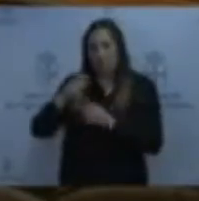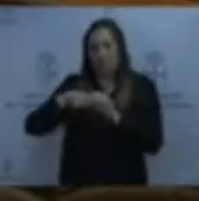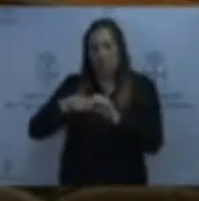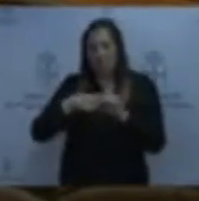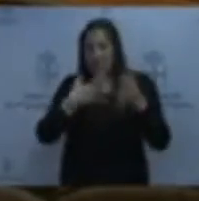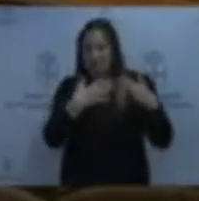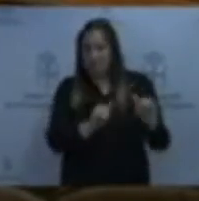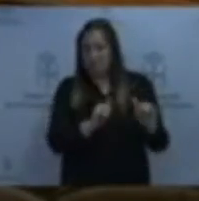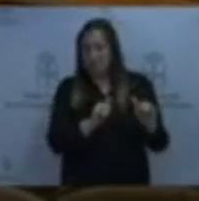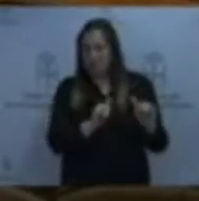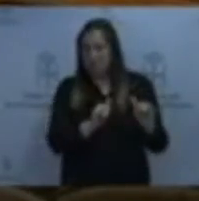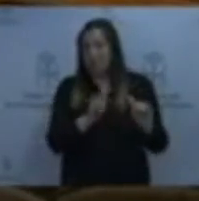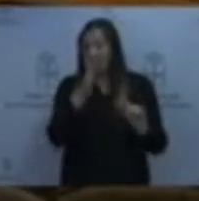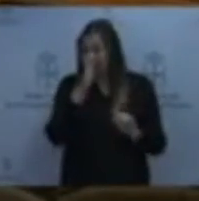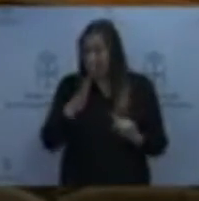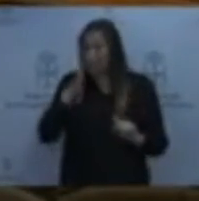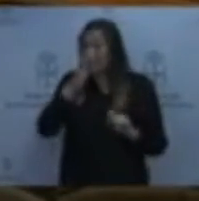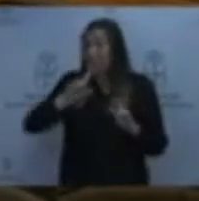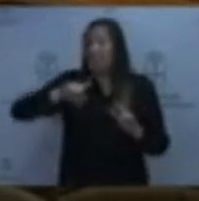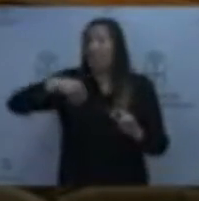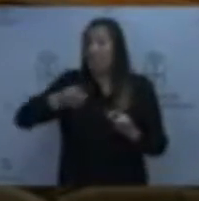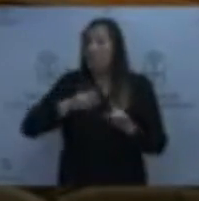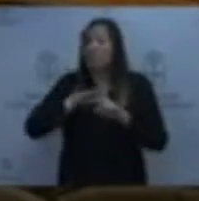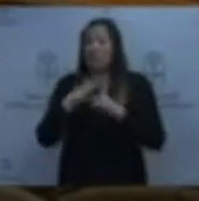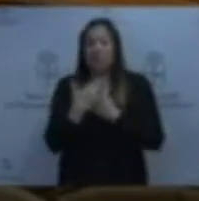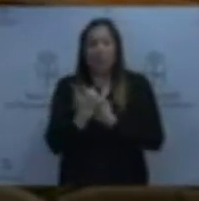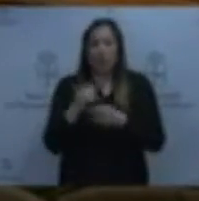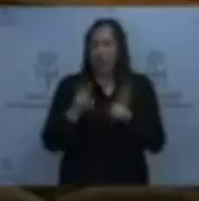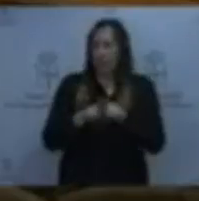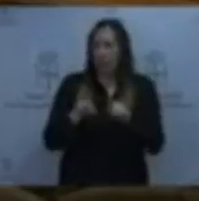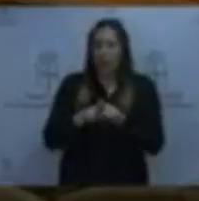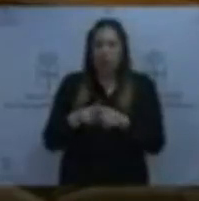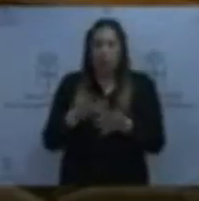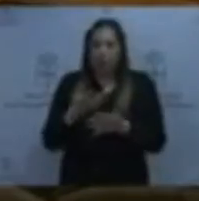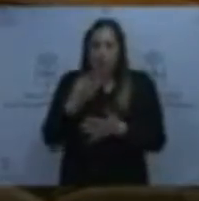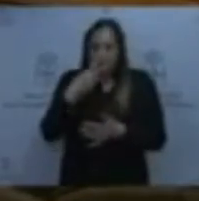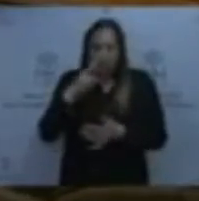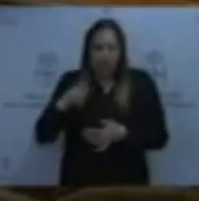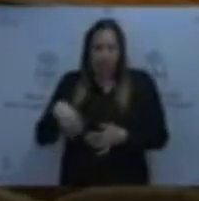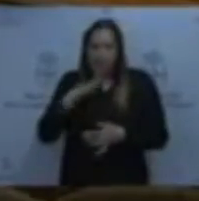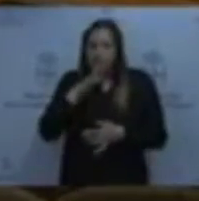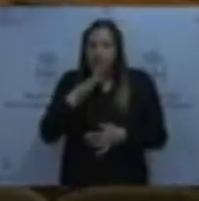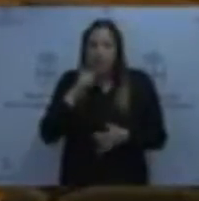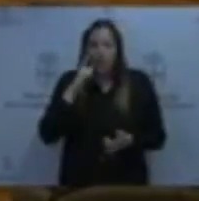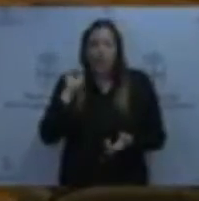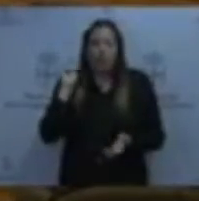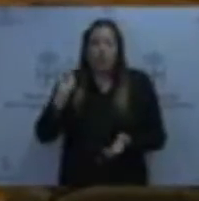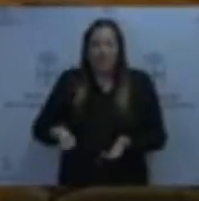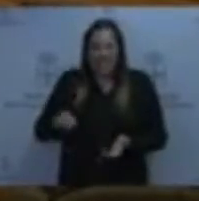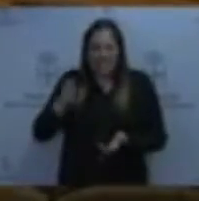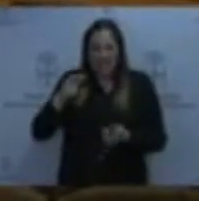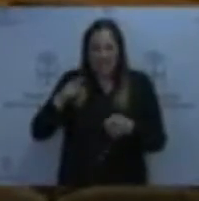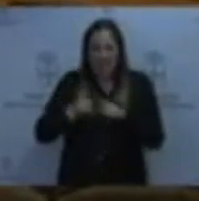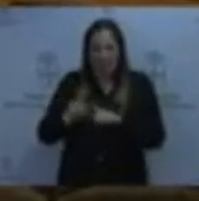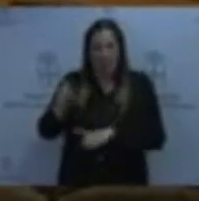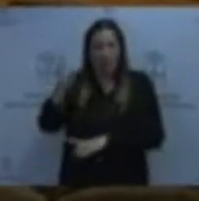Esto, pasados 5 años, pues convierte la situación en un despropósito absoluto, y ni la sentencia más salomónica